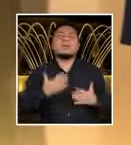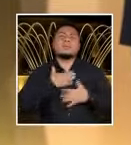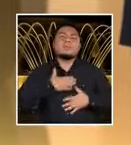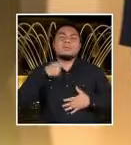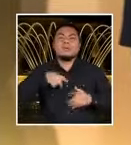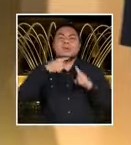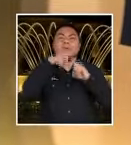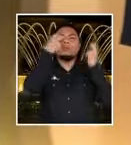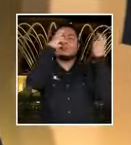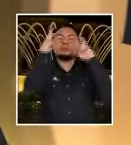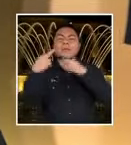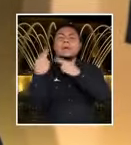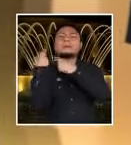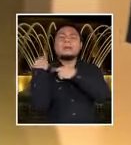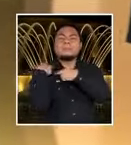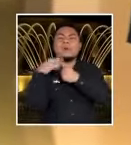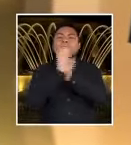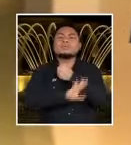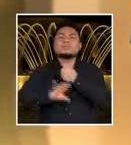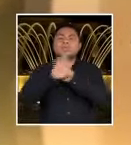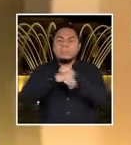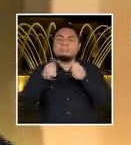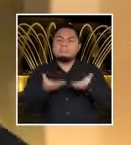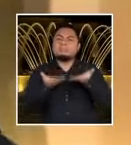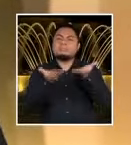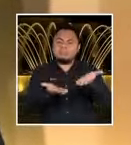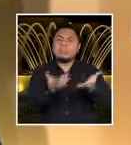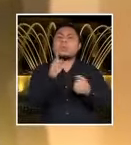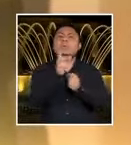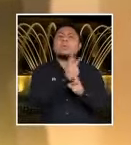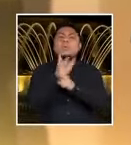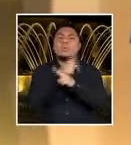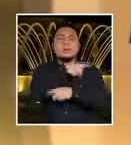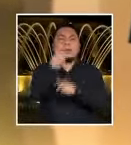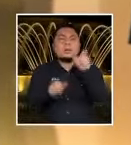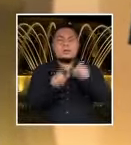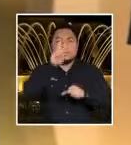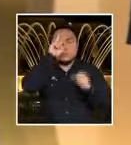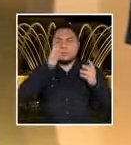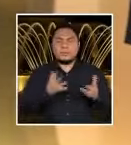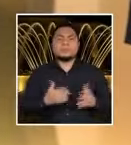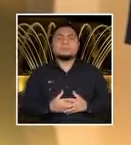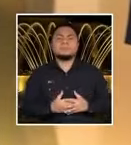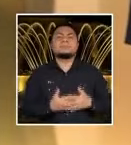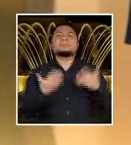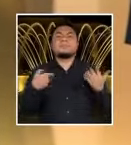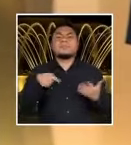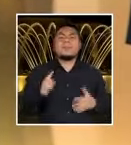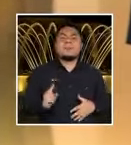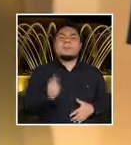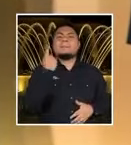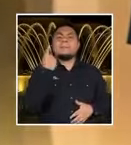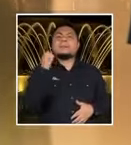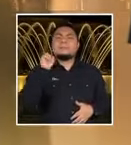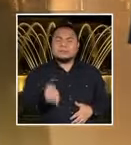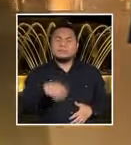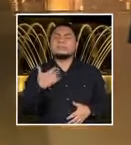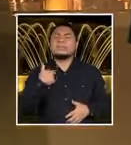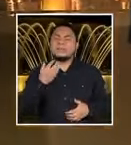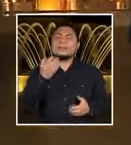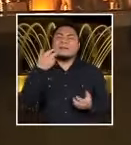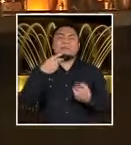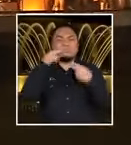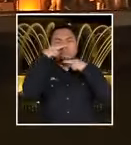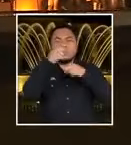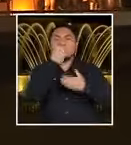turismo responsable, seguro y cuidando a nuestros conciudadanos. Ese es uno de los primeros hitos, señor